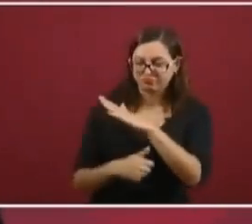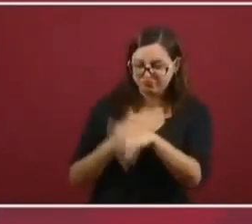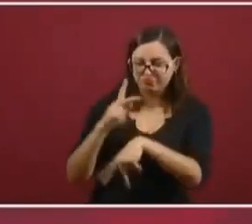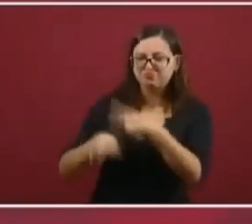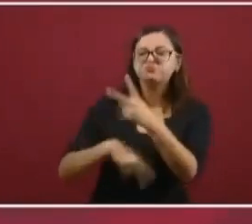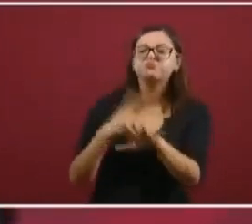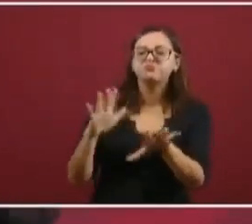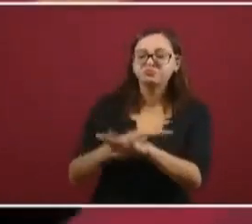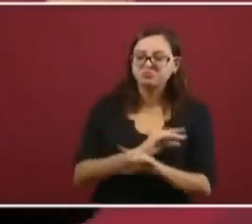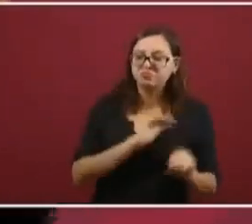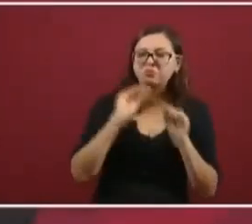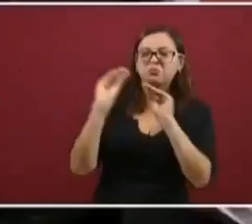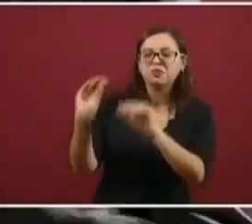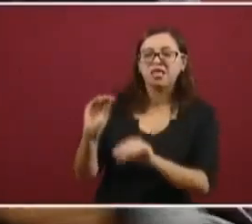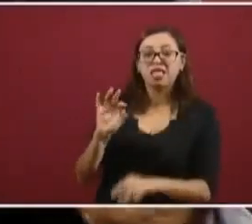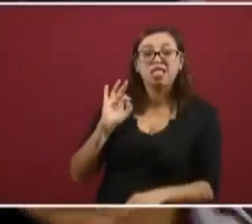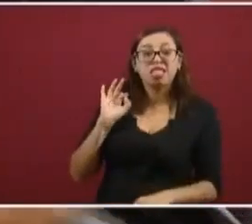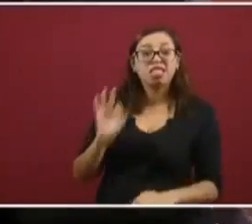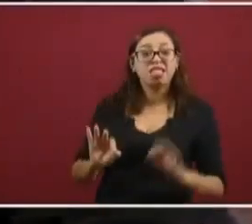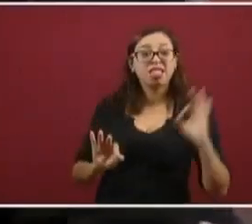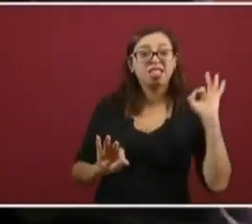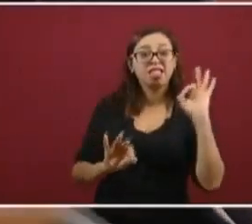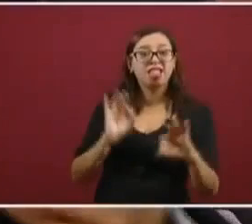cuartel así